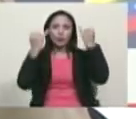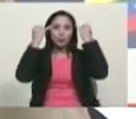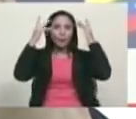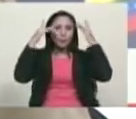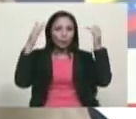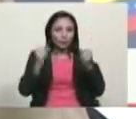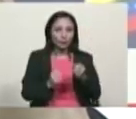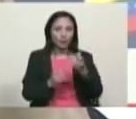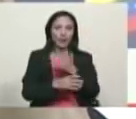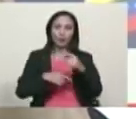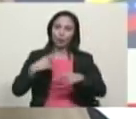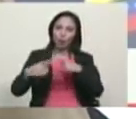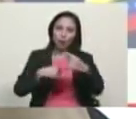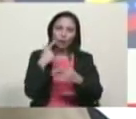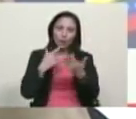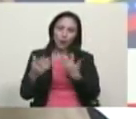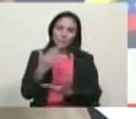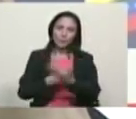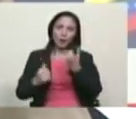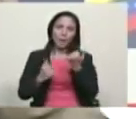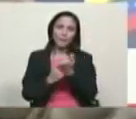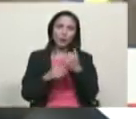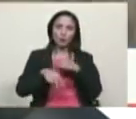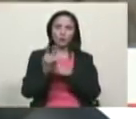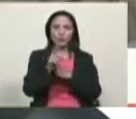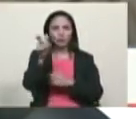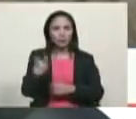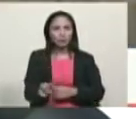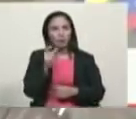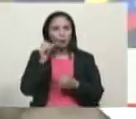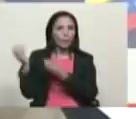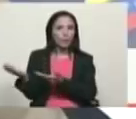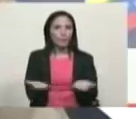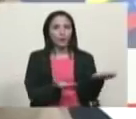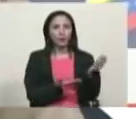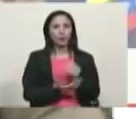están diariamente en solidaridad con Venezuela. Abel, bienvenido.